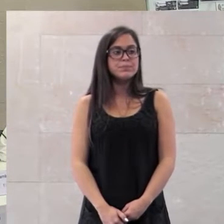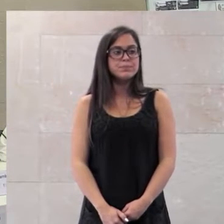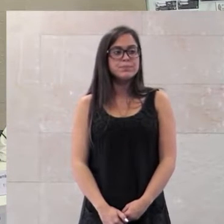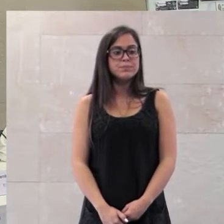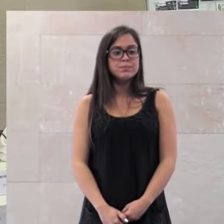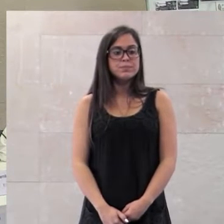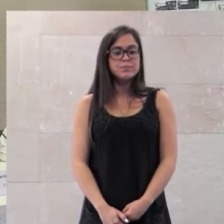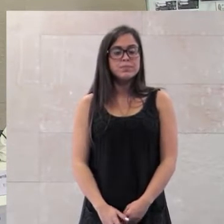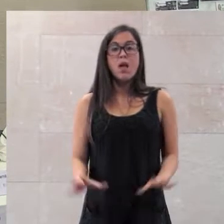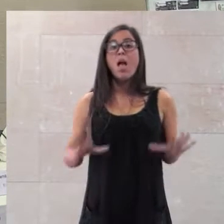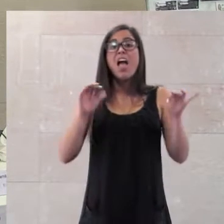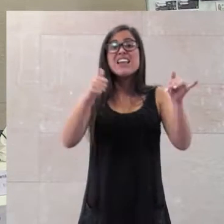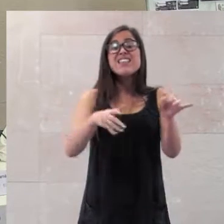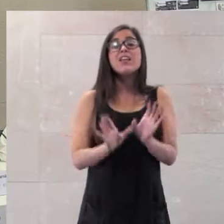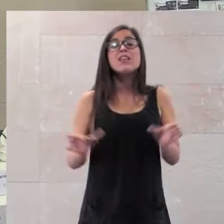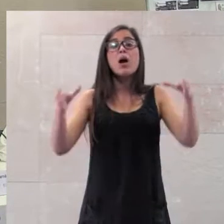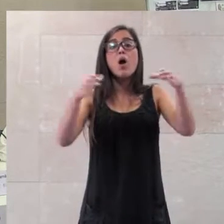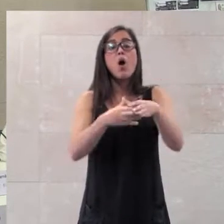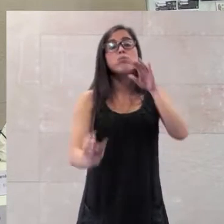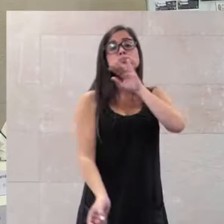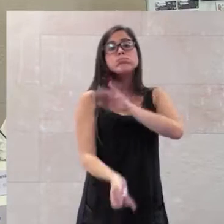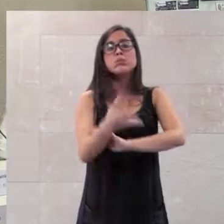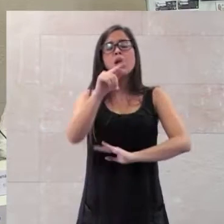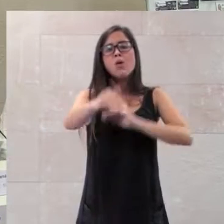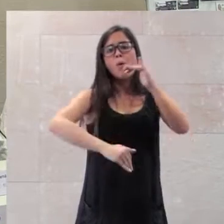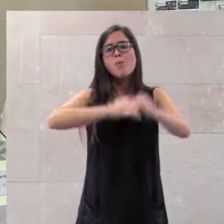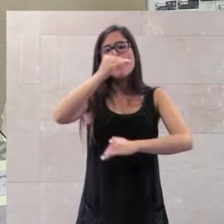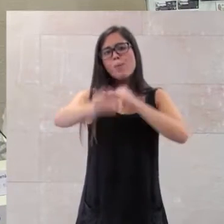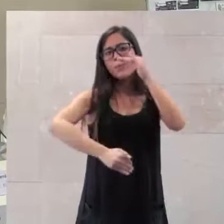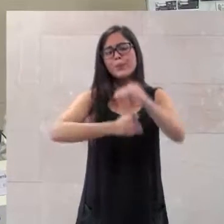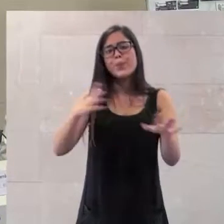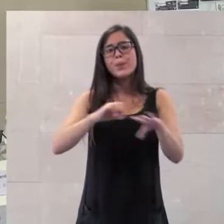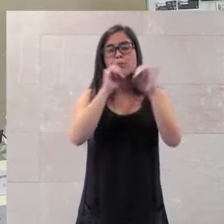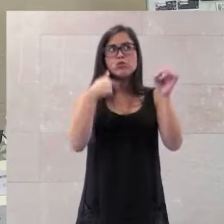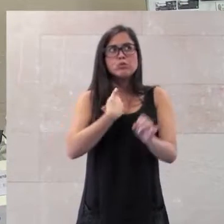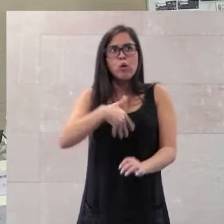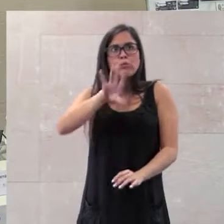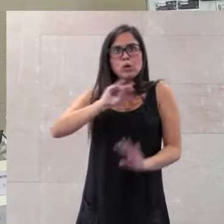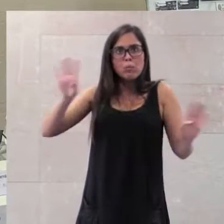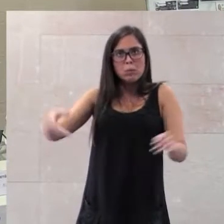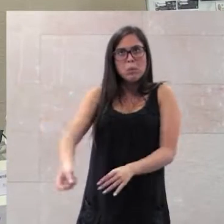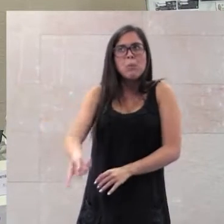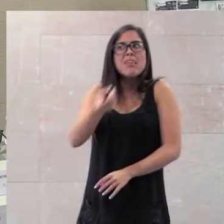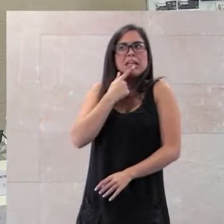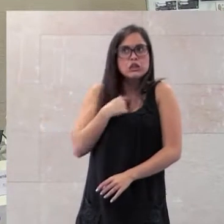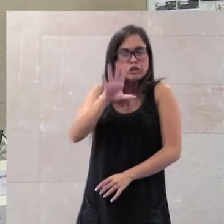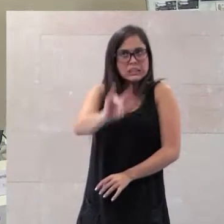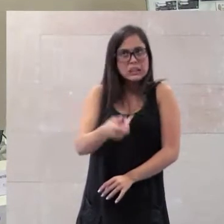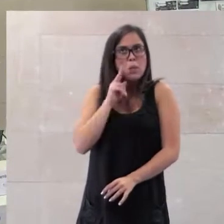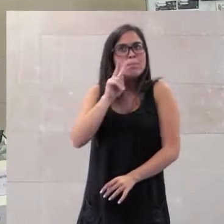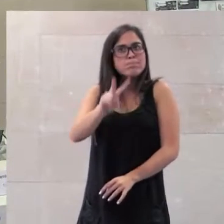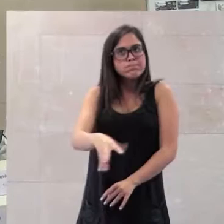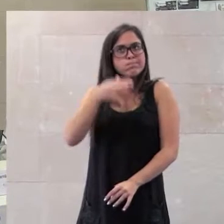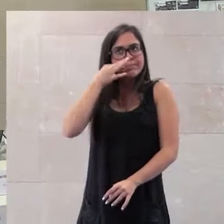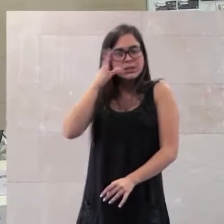¿Han surgido iniciativas colectivas, que es uno de los propósitos del empoderamiento? Pues yo entiendo que, bueno, entiendo, me han dicho que sí y he visto que sí.